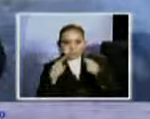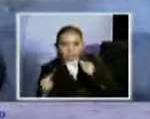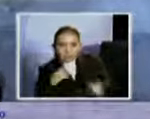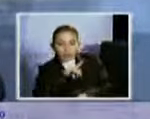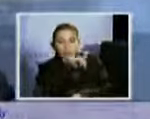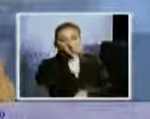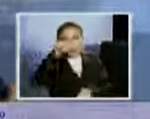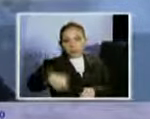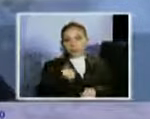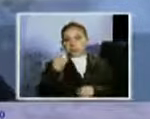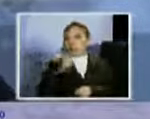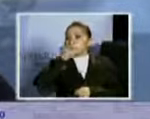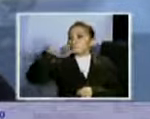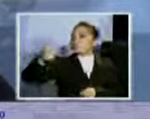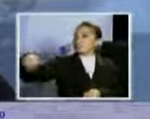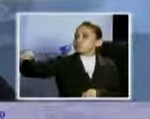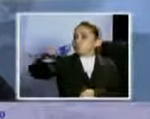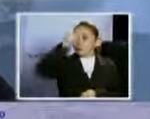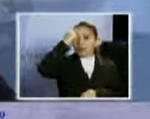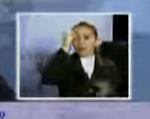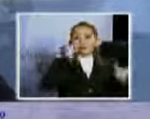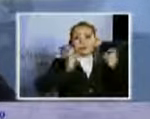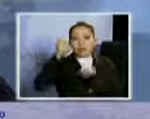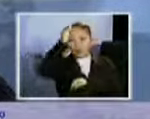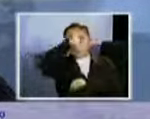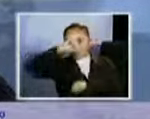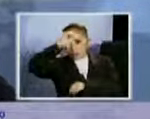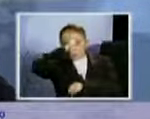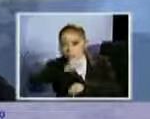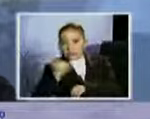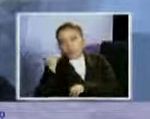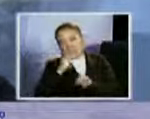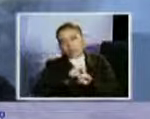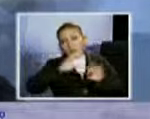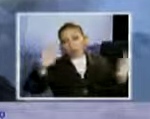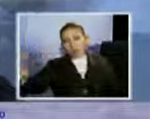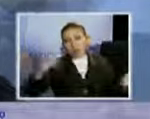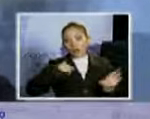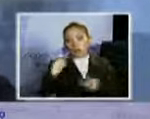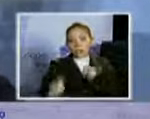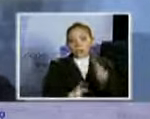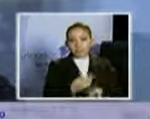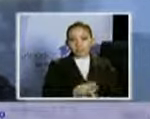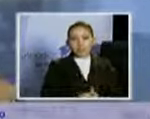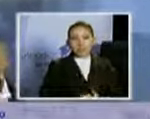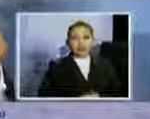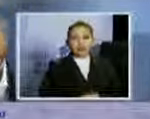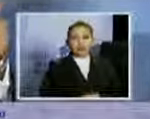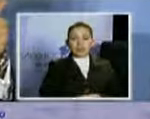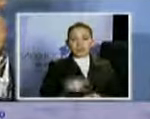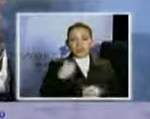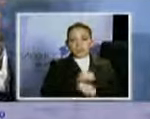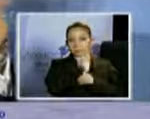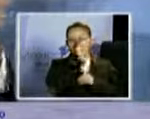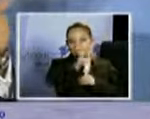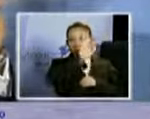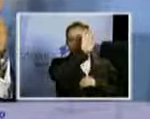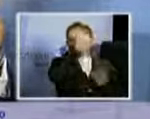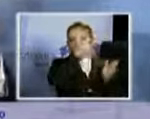y luego pasarles el micrófono a ustedes para escuchar sus puntos de vista y por supuesto sus cuestionamientos. En número uno, más